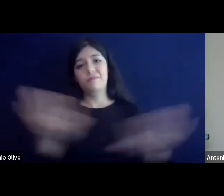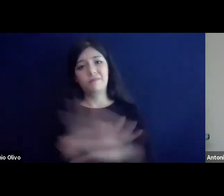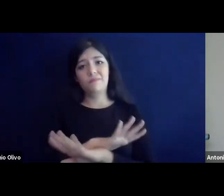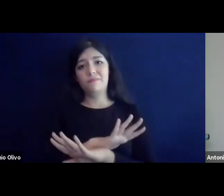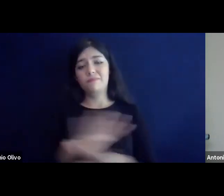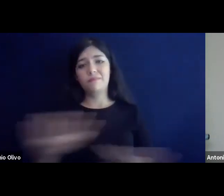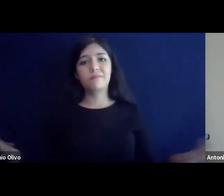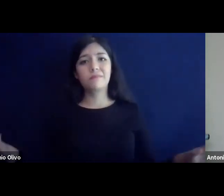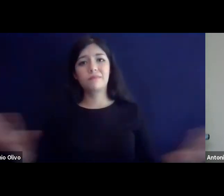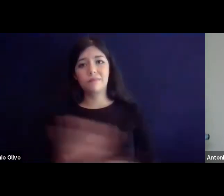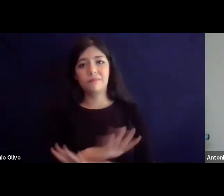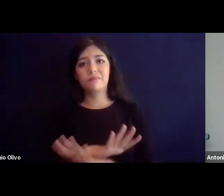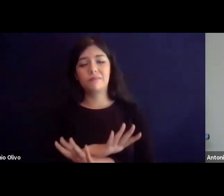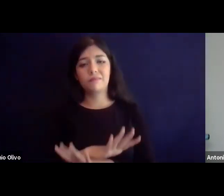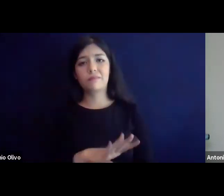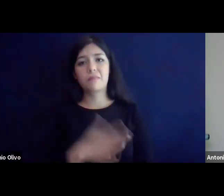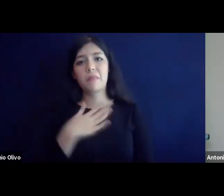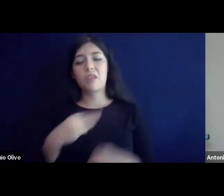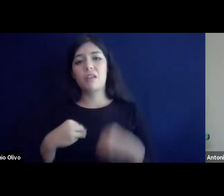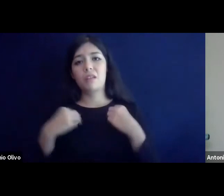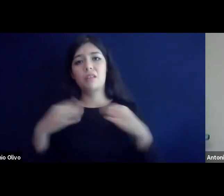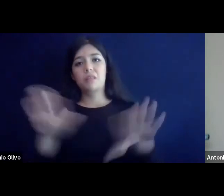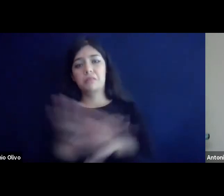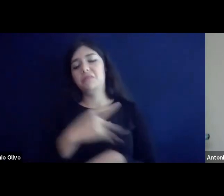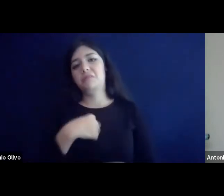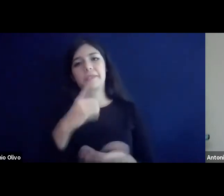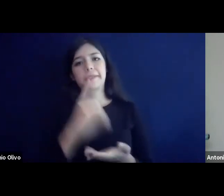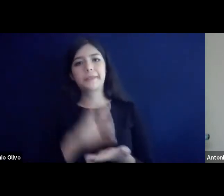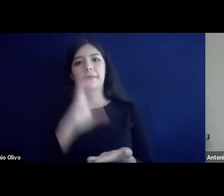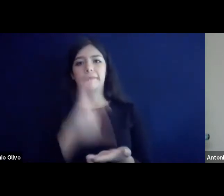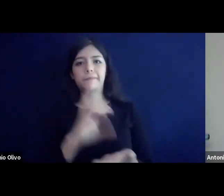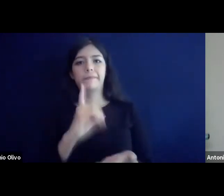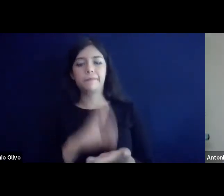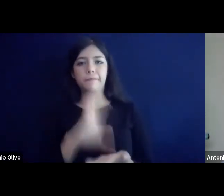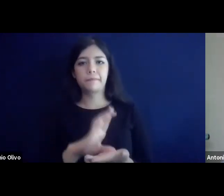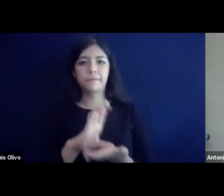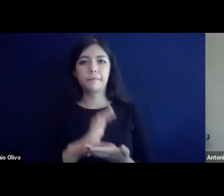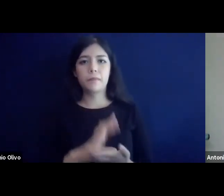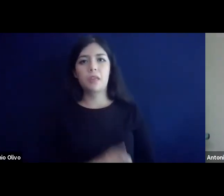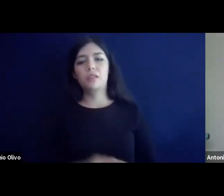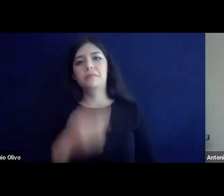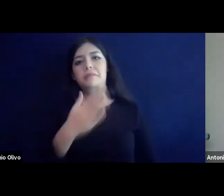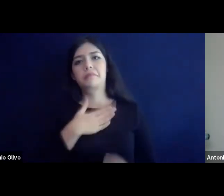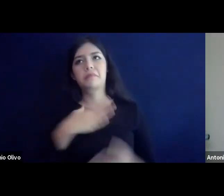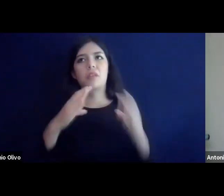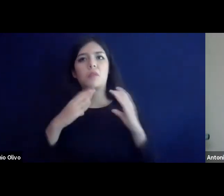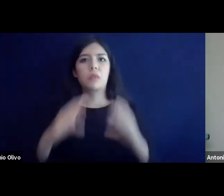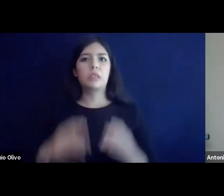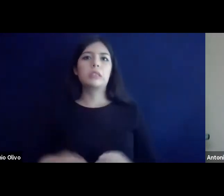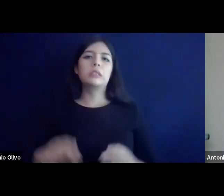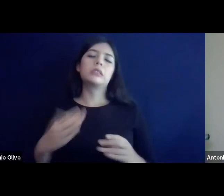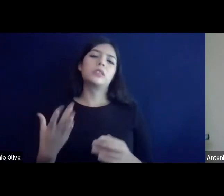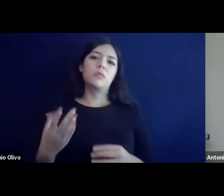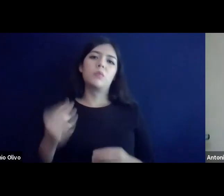y me convirtiera en eso, ¿no? En un ser humano que iba a vivir con